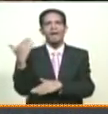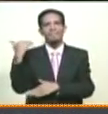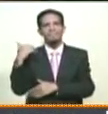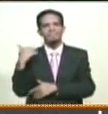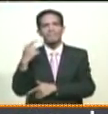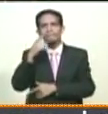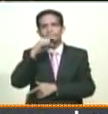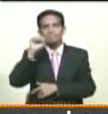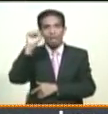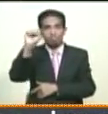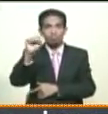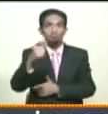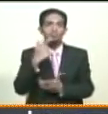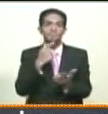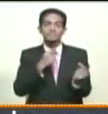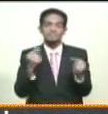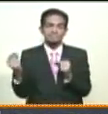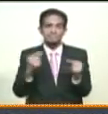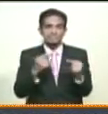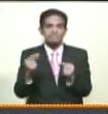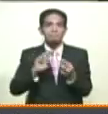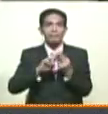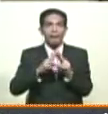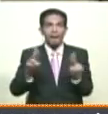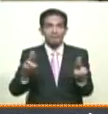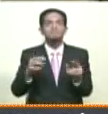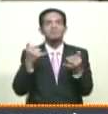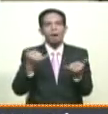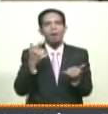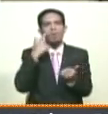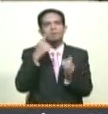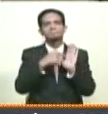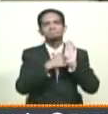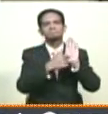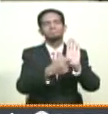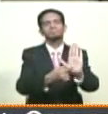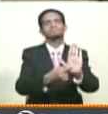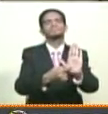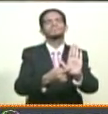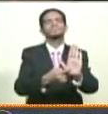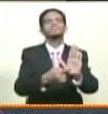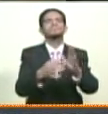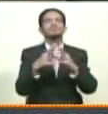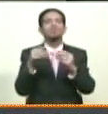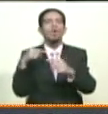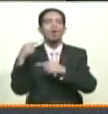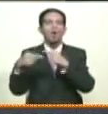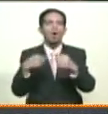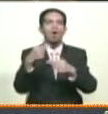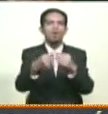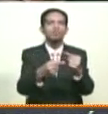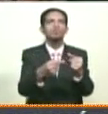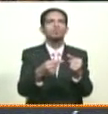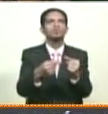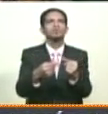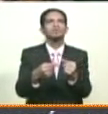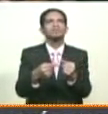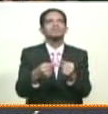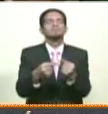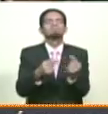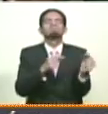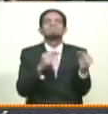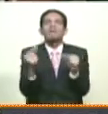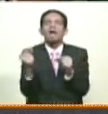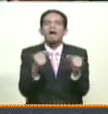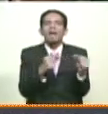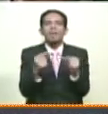el presidente de la República Bolivariana de Venezuela, Nicolás Maduro Moros, a través de todos estos enlaces, todos estos niveles de diálogo que